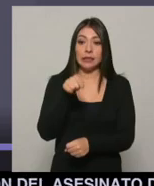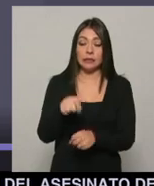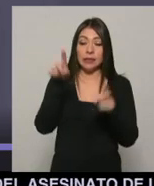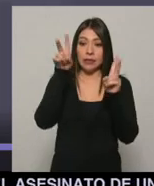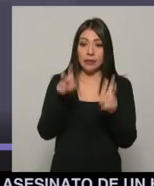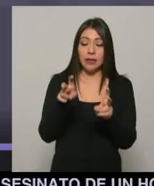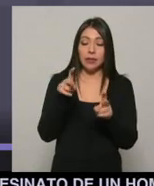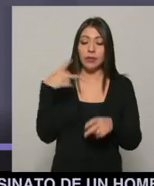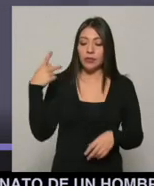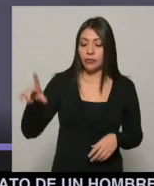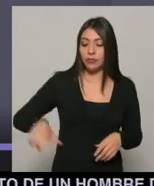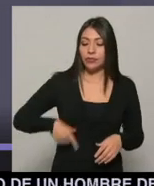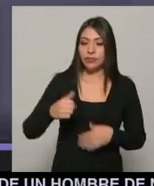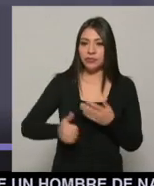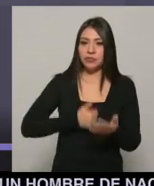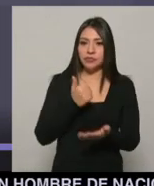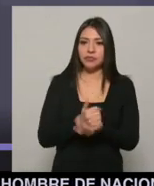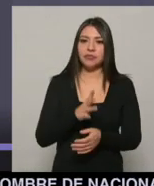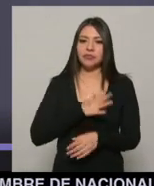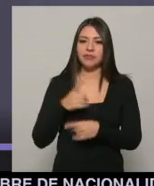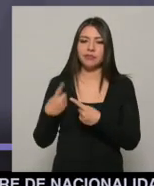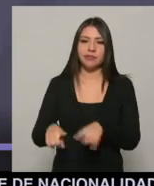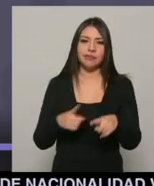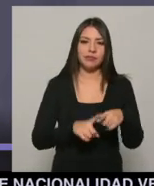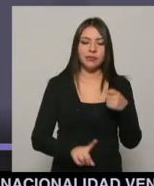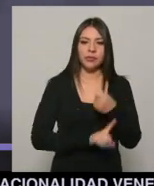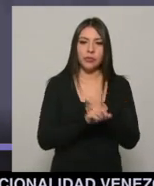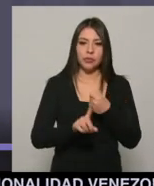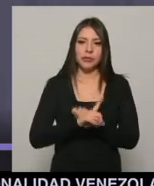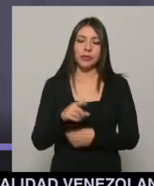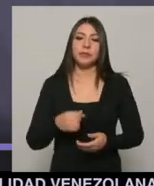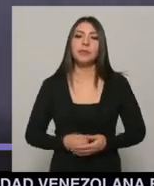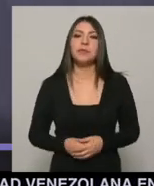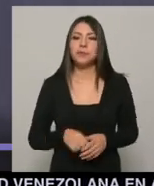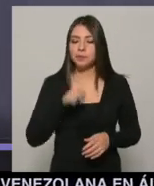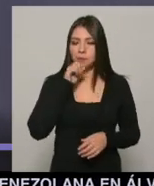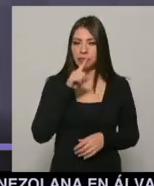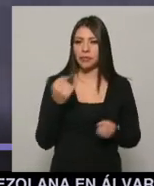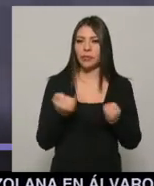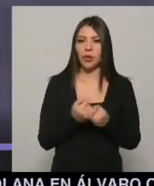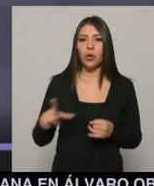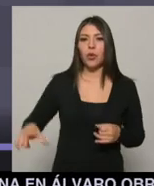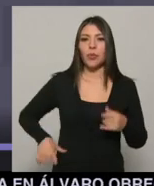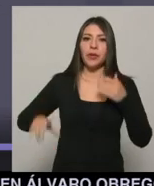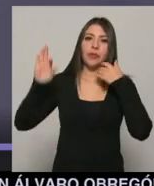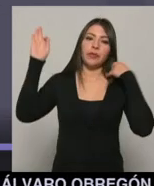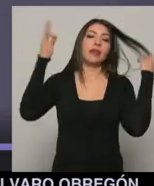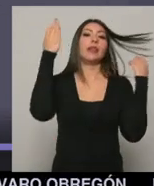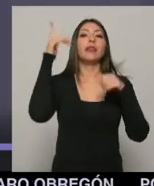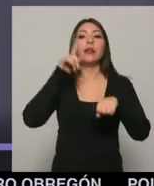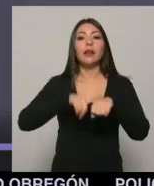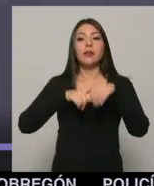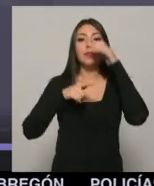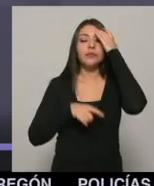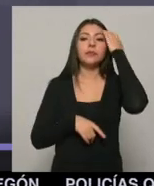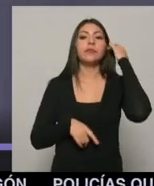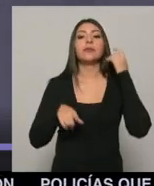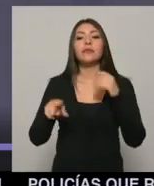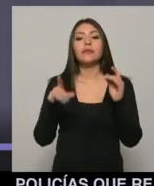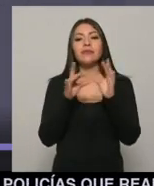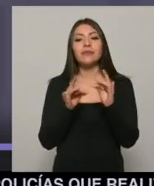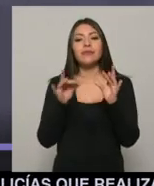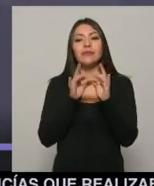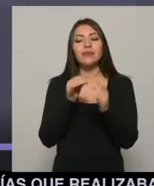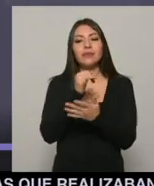gobierno de la ciudad ha tenido muchos problemas. Y el gobierno federal. Cabe reconocer que en el momento en que está rindiendo el informe,